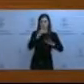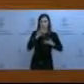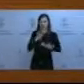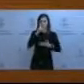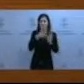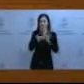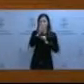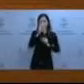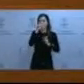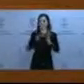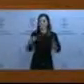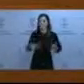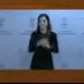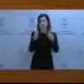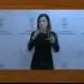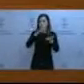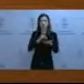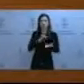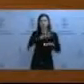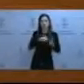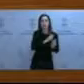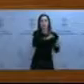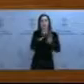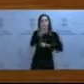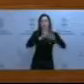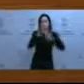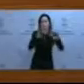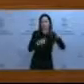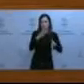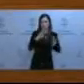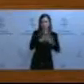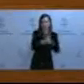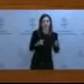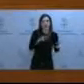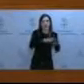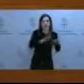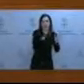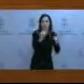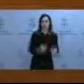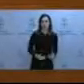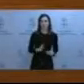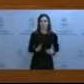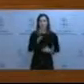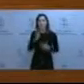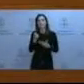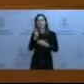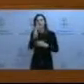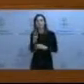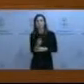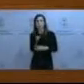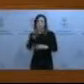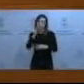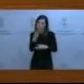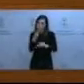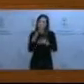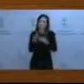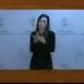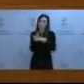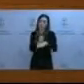que es ninguna. La segunda moción que se trae por incumplida es aprobada en el Parlamento el 20 de noviembre de